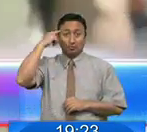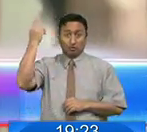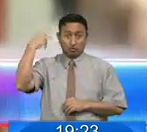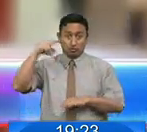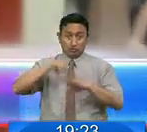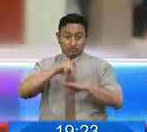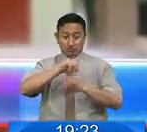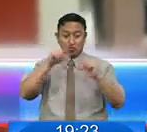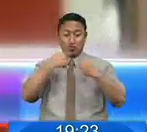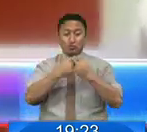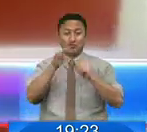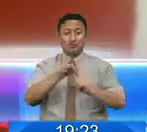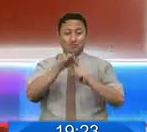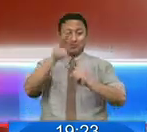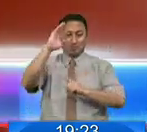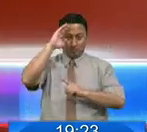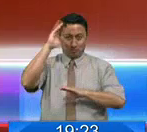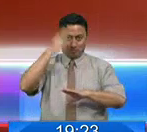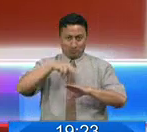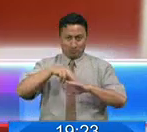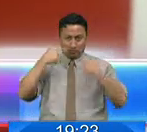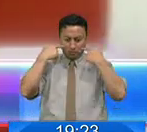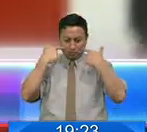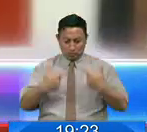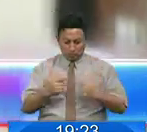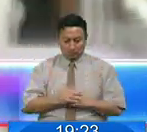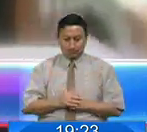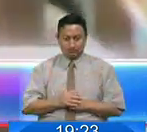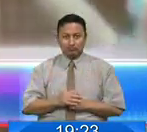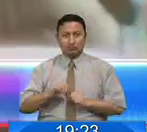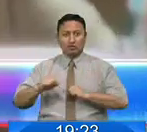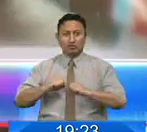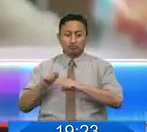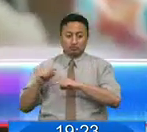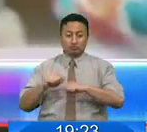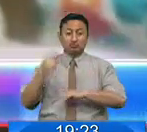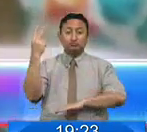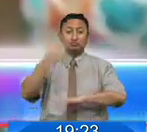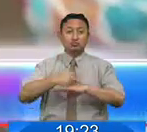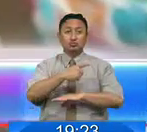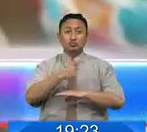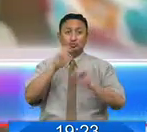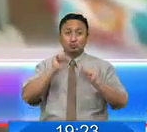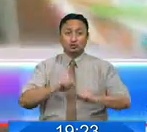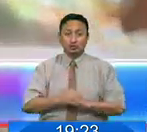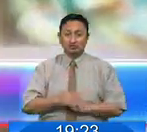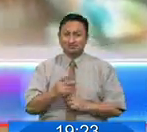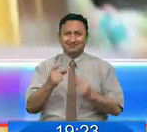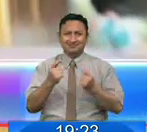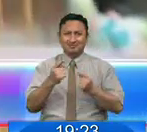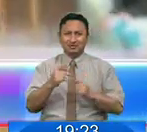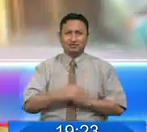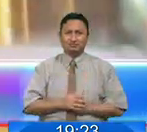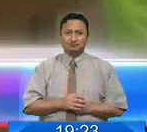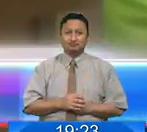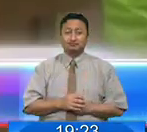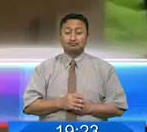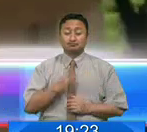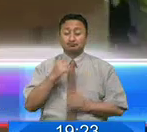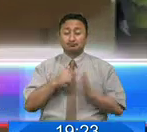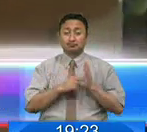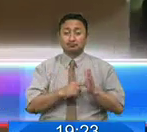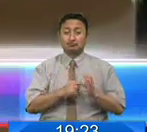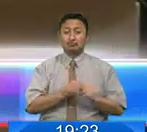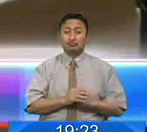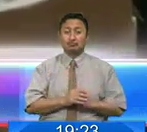y grupos especiales de la policía nacional llegaron para un trabajo de dos días donde lograron resultados positivos entre éstos